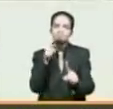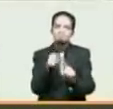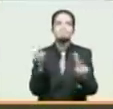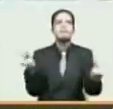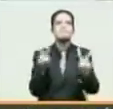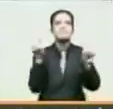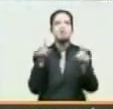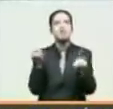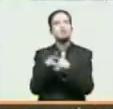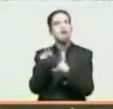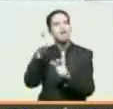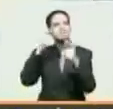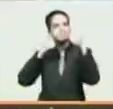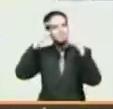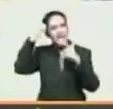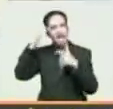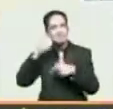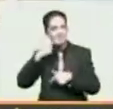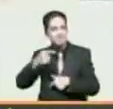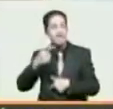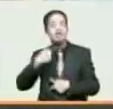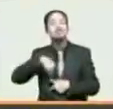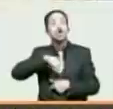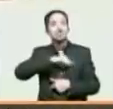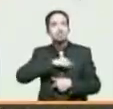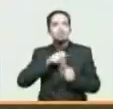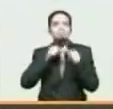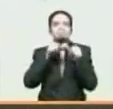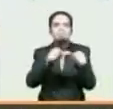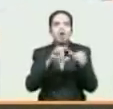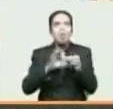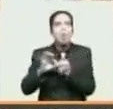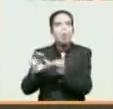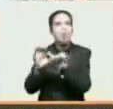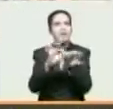Hugo Chávez, siempre y cuando nosotros estemos y nos mantengamos unidos.